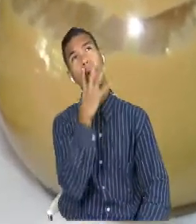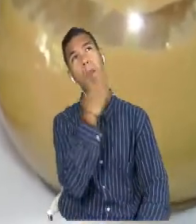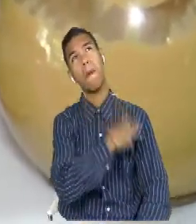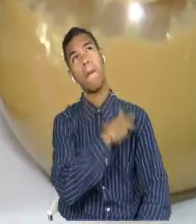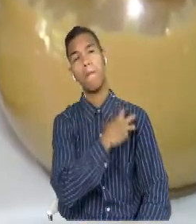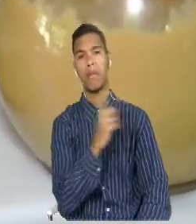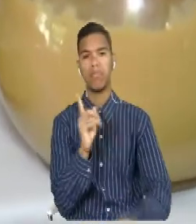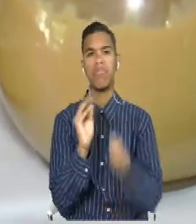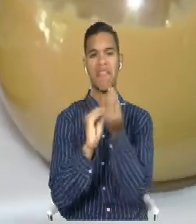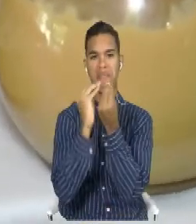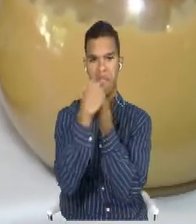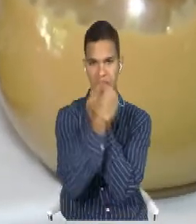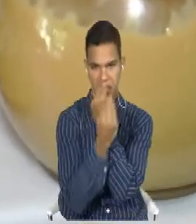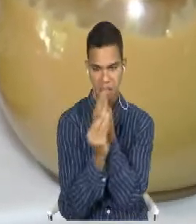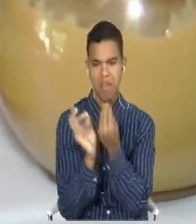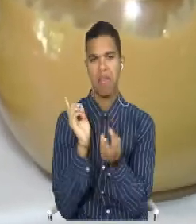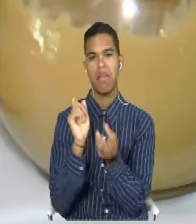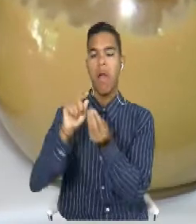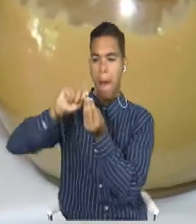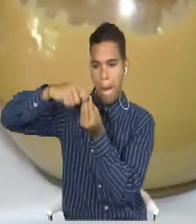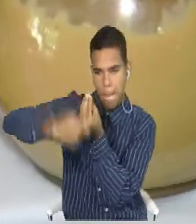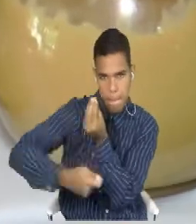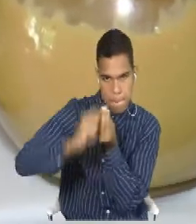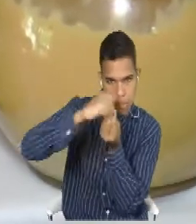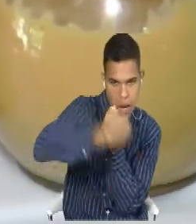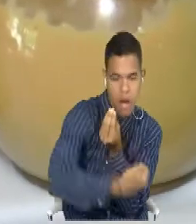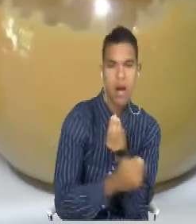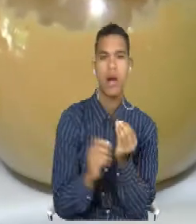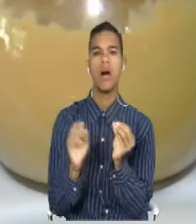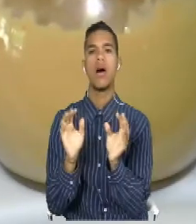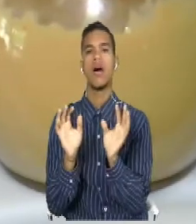fresas, banano, manzanas.